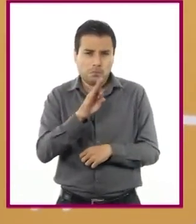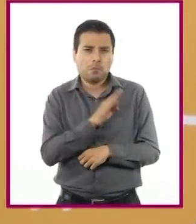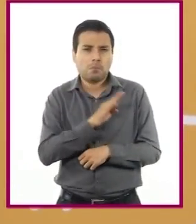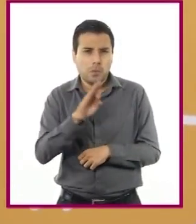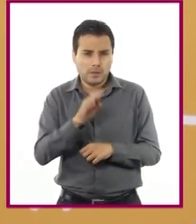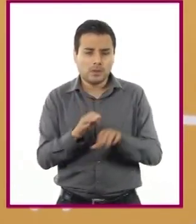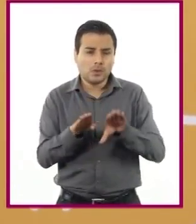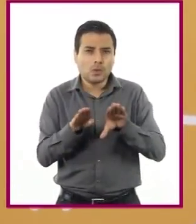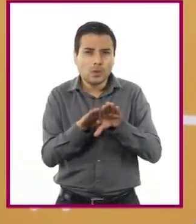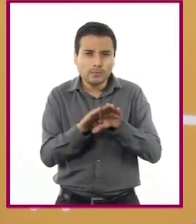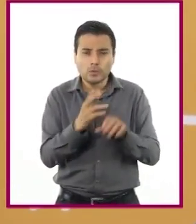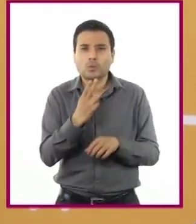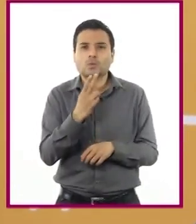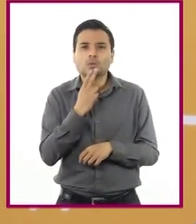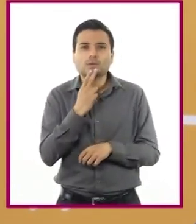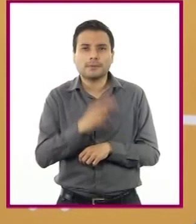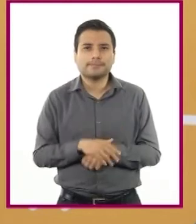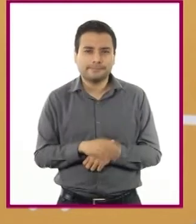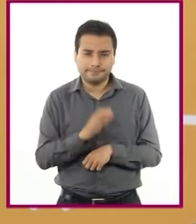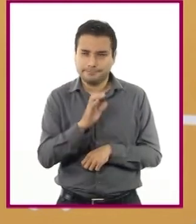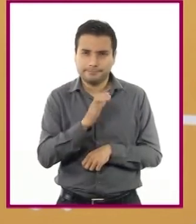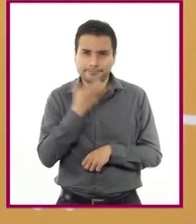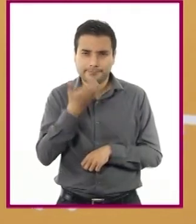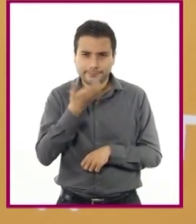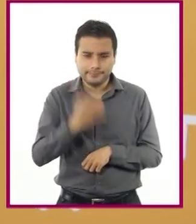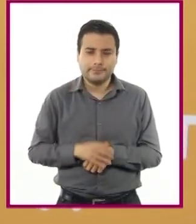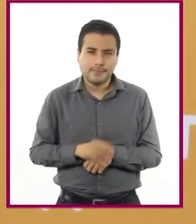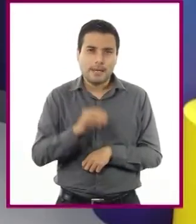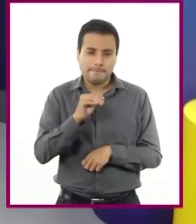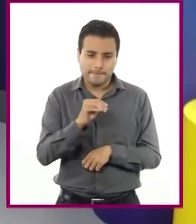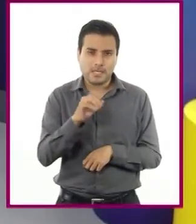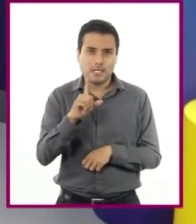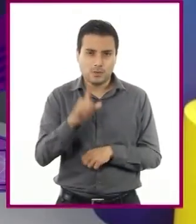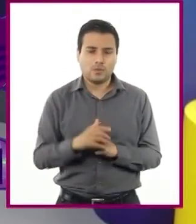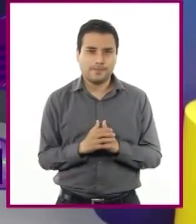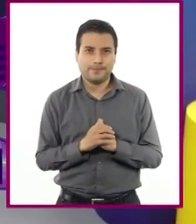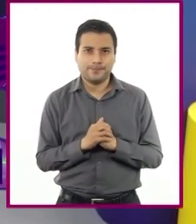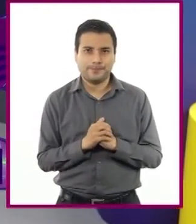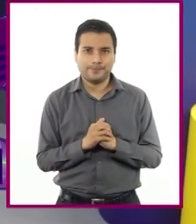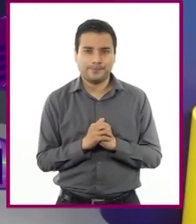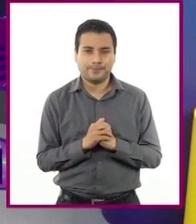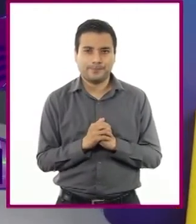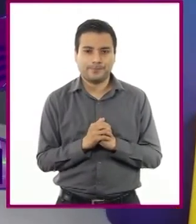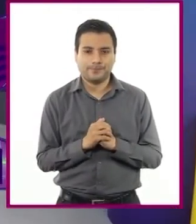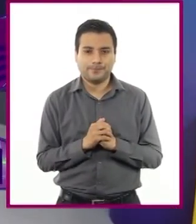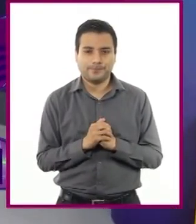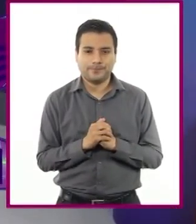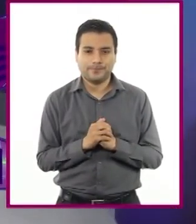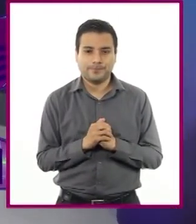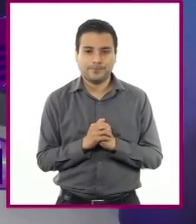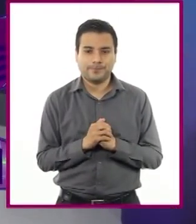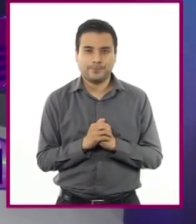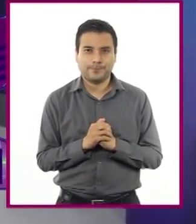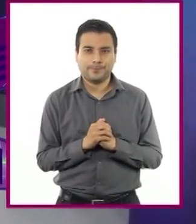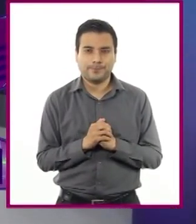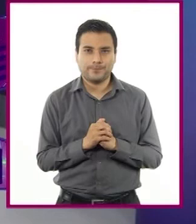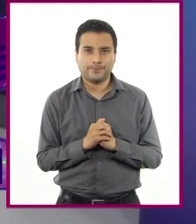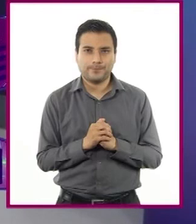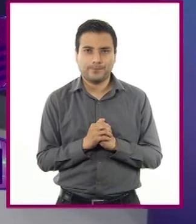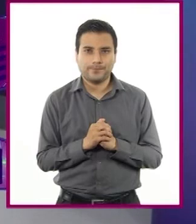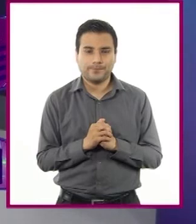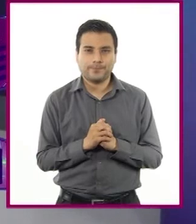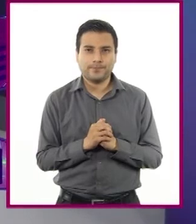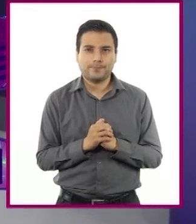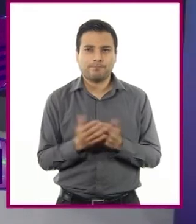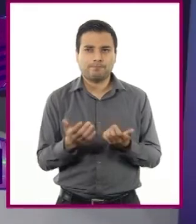de submúltiplos. El más común es el mililitro. ¿Qué circunstancias conocen que involucren el